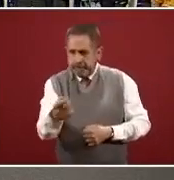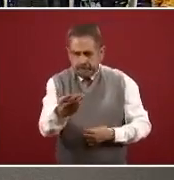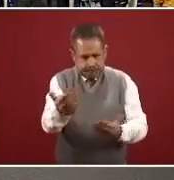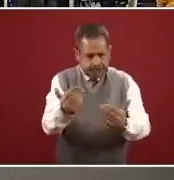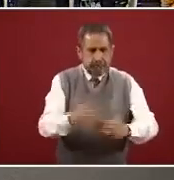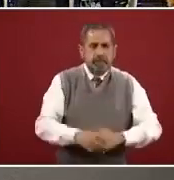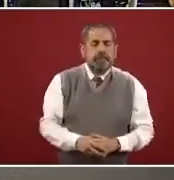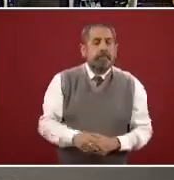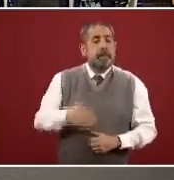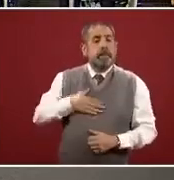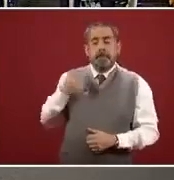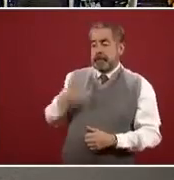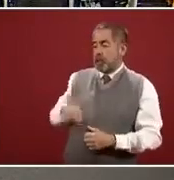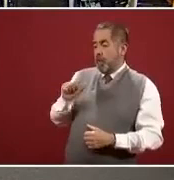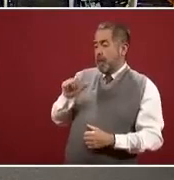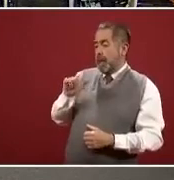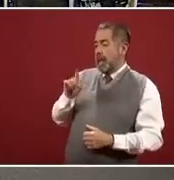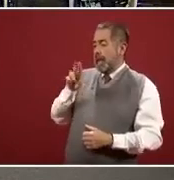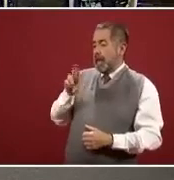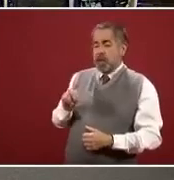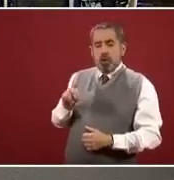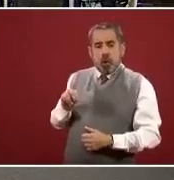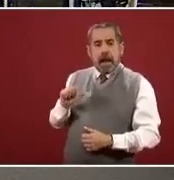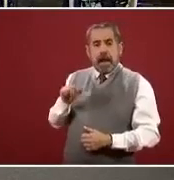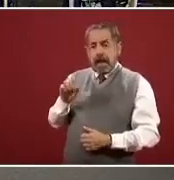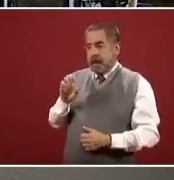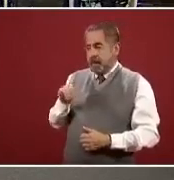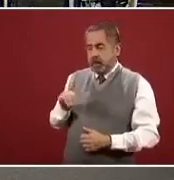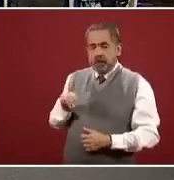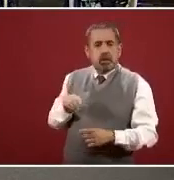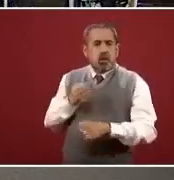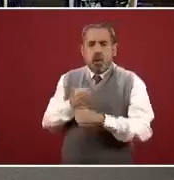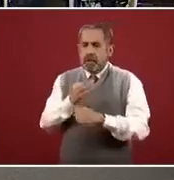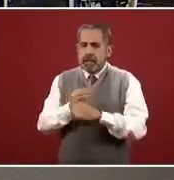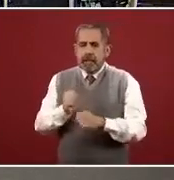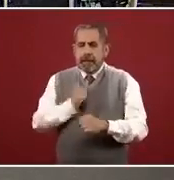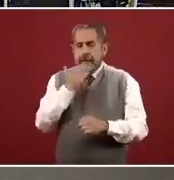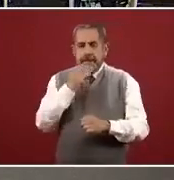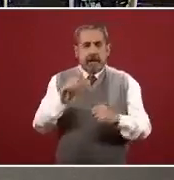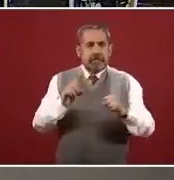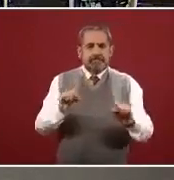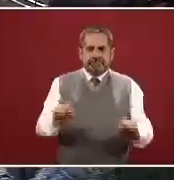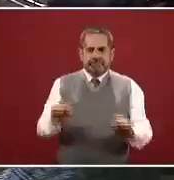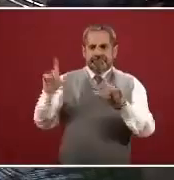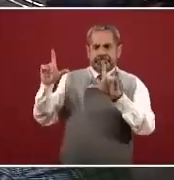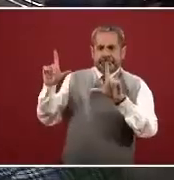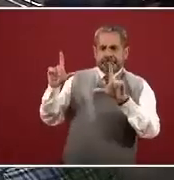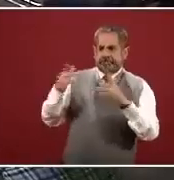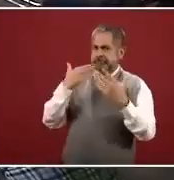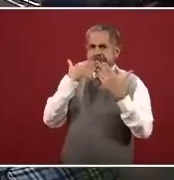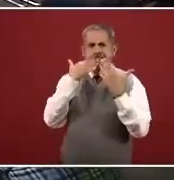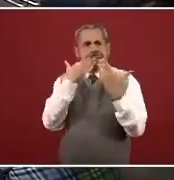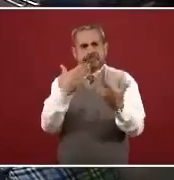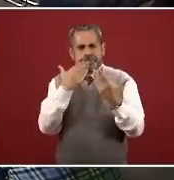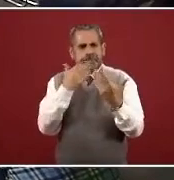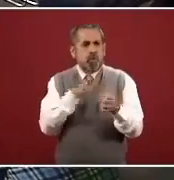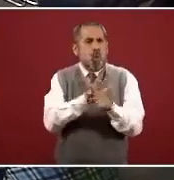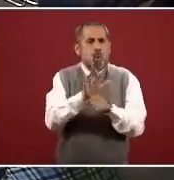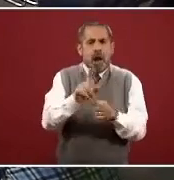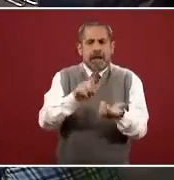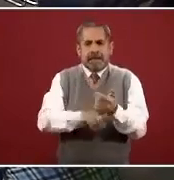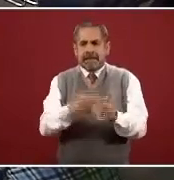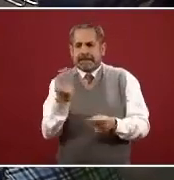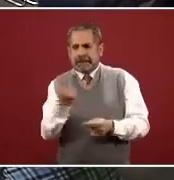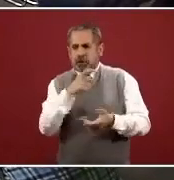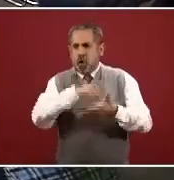Gracias, Alejandro Alemán, de Medicina Digital, y es muy oportuno esta tabla que están presentando de los insumos que se van a requerir.